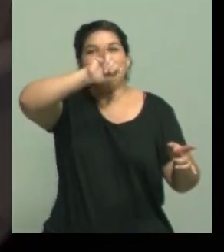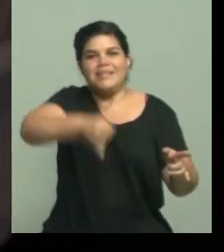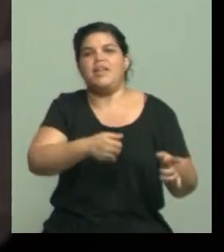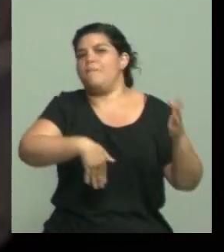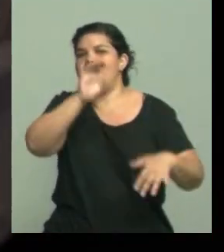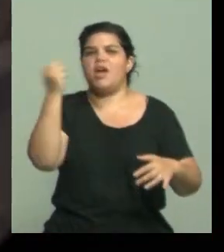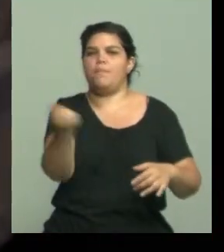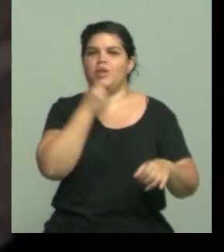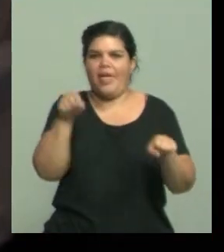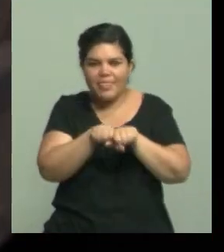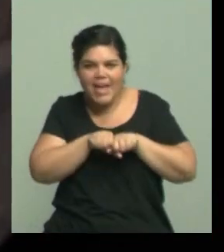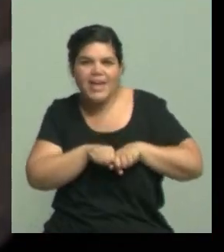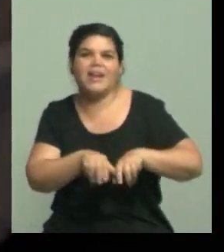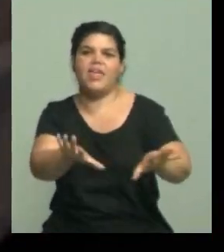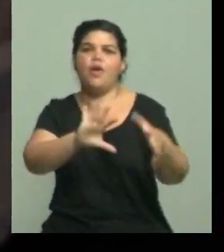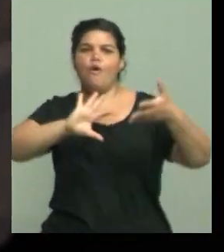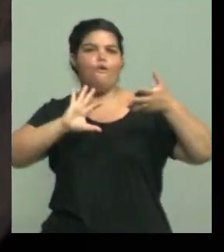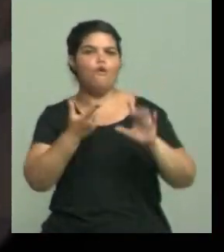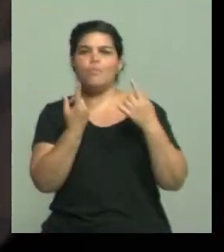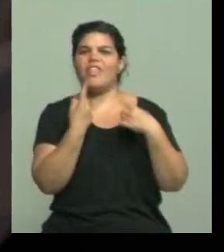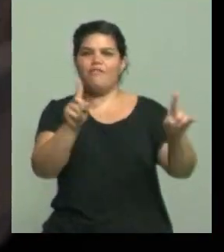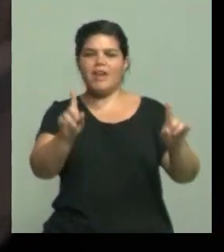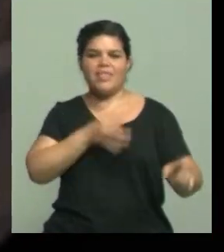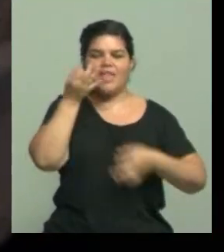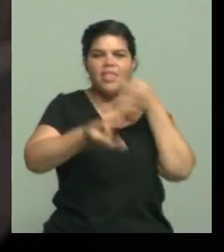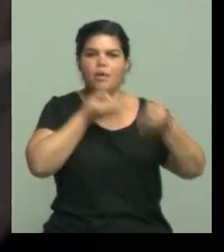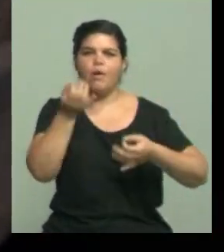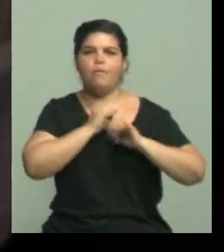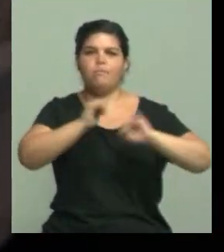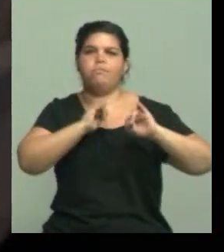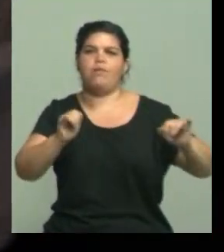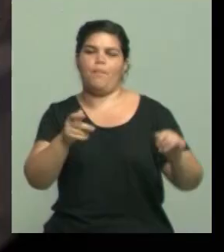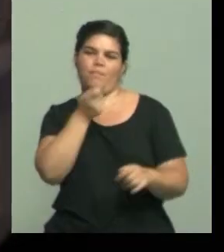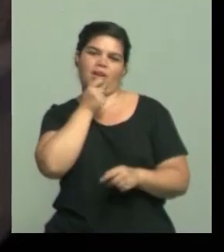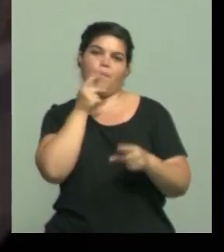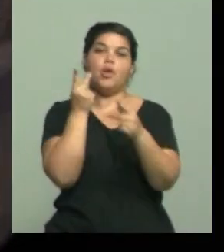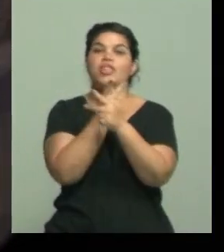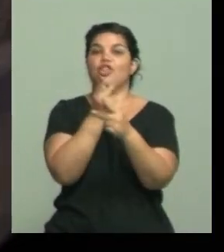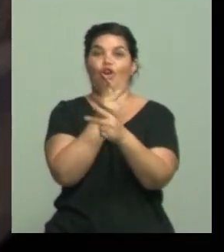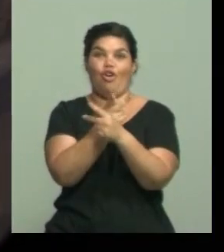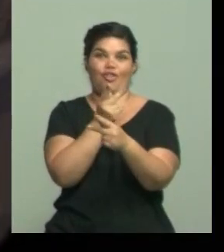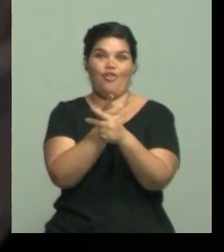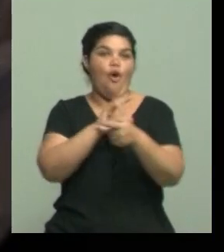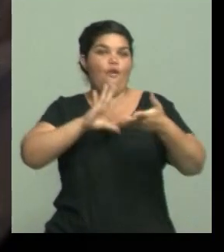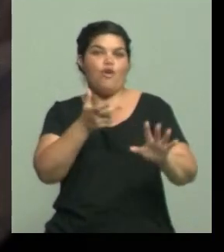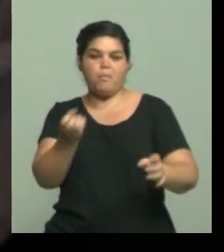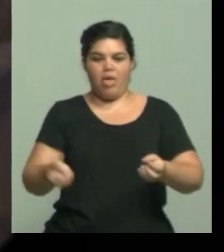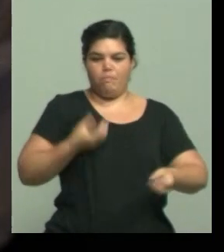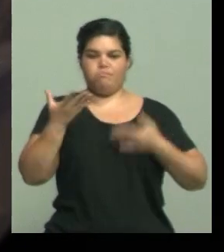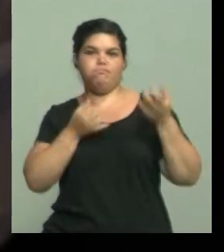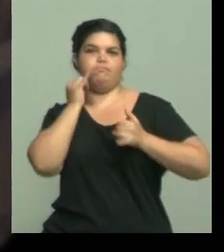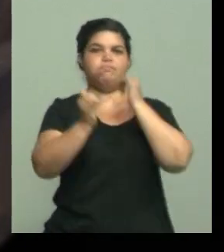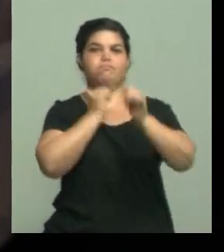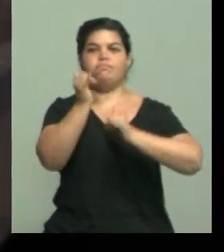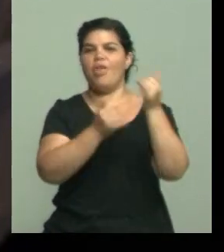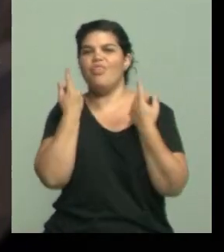Las redes sociales hay otro tipo de circulación y otros códigos y otras formas de expresarse. TikTok, por ejemplo, ¿no? En ese sentido